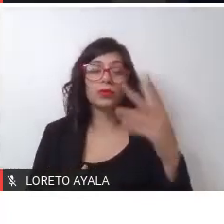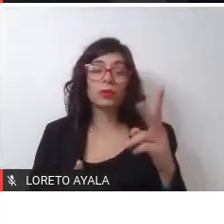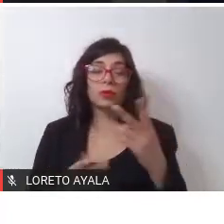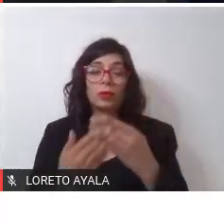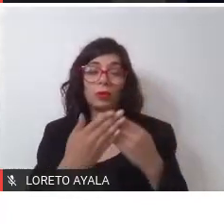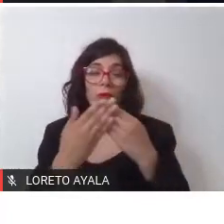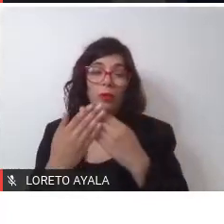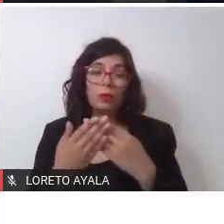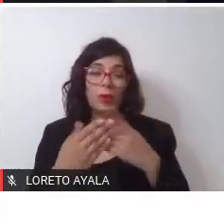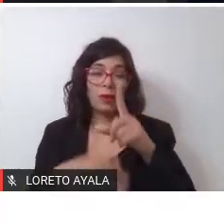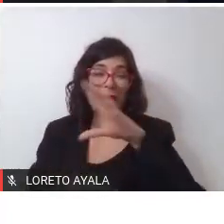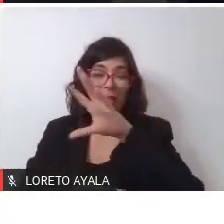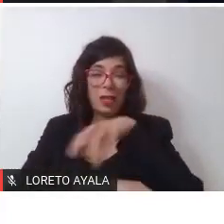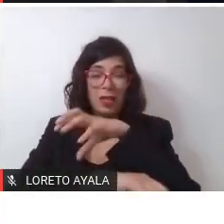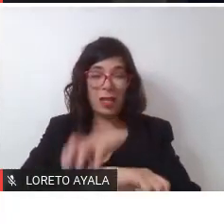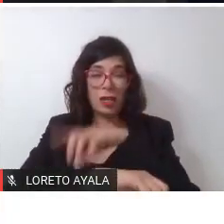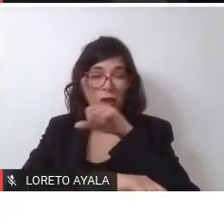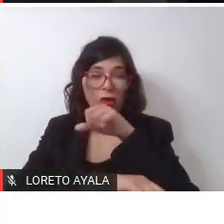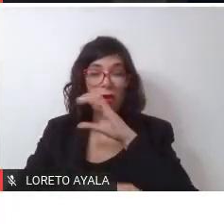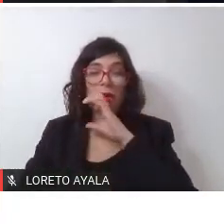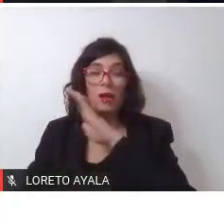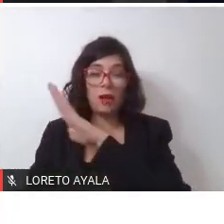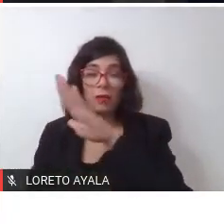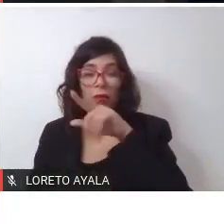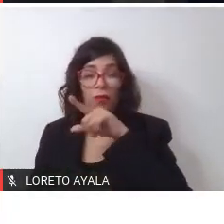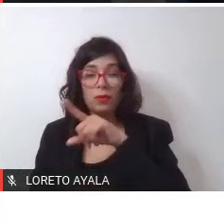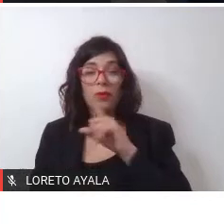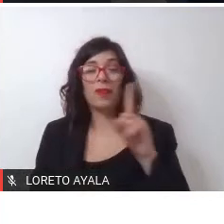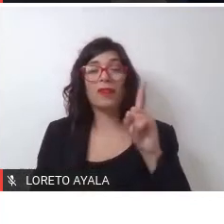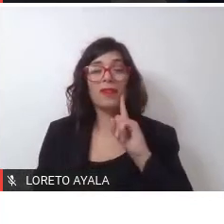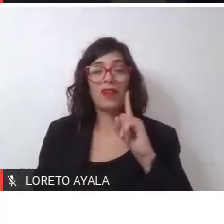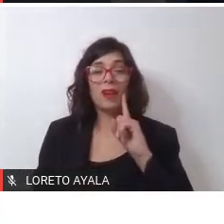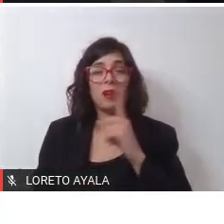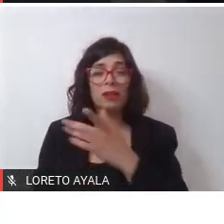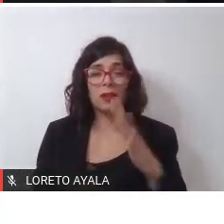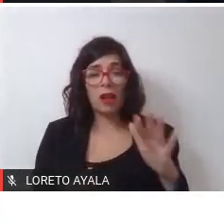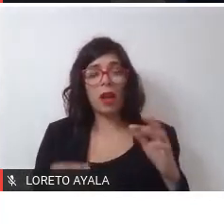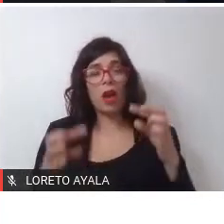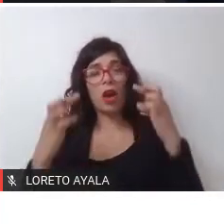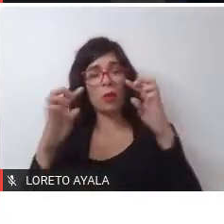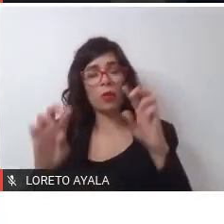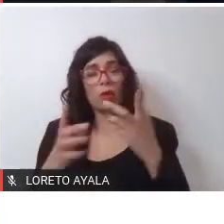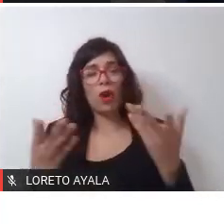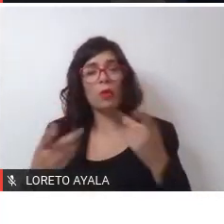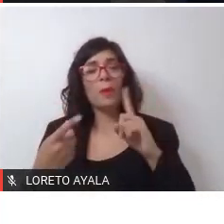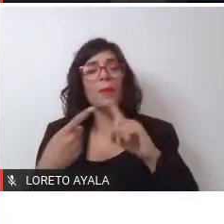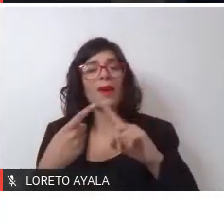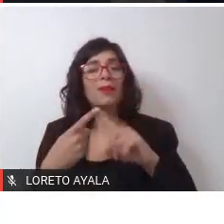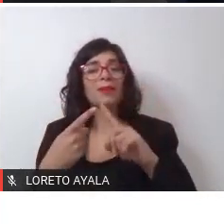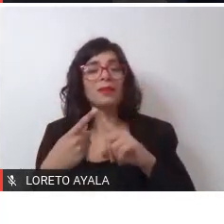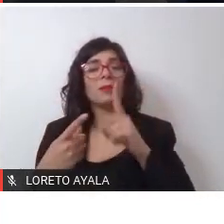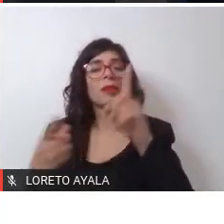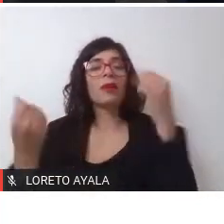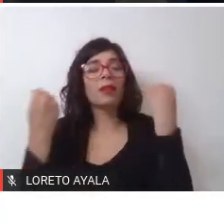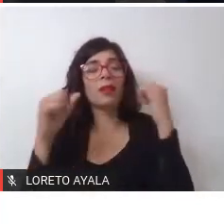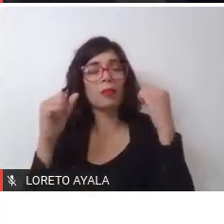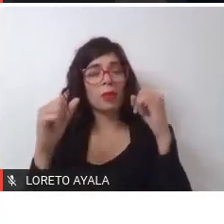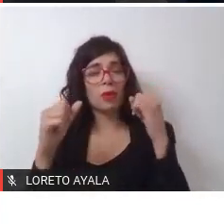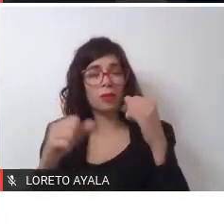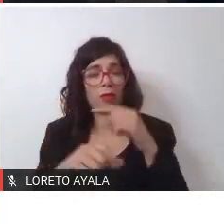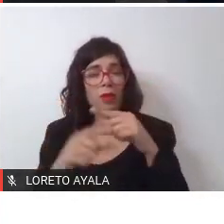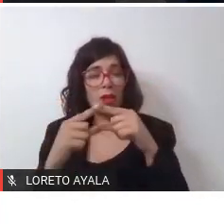o pertenecen a las escuelas rurales han tenido la oportunidad de participar en eventos deportivos nacionales